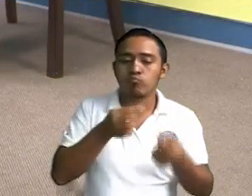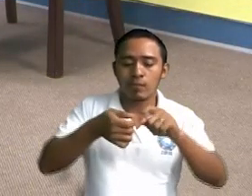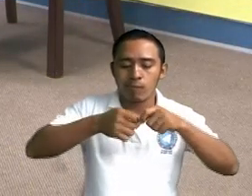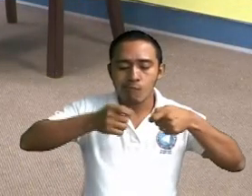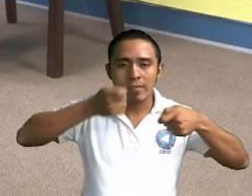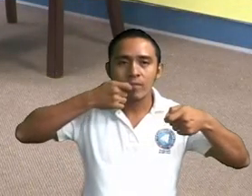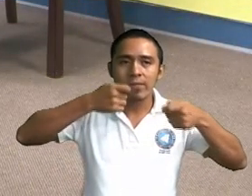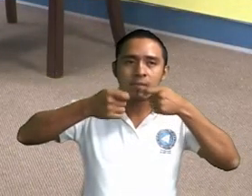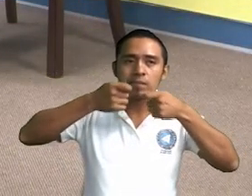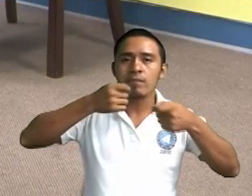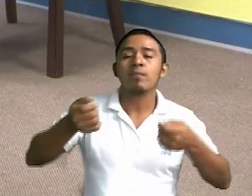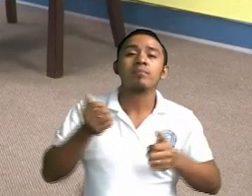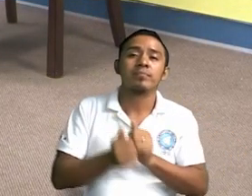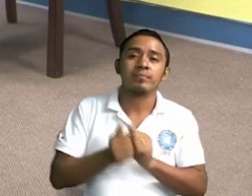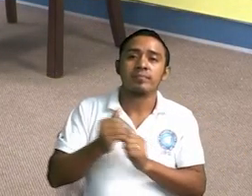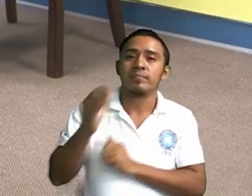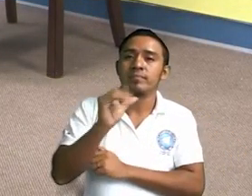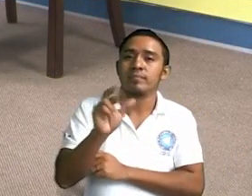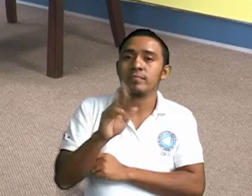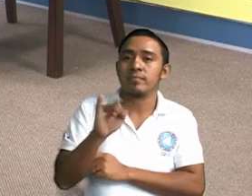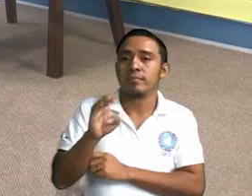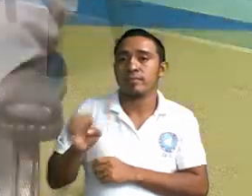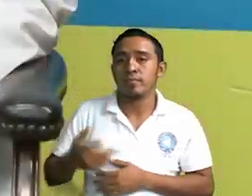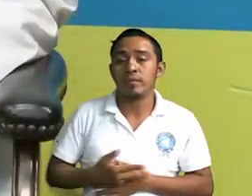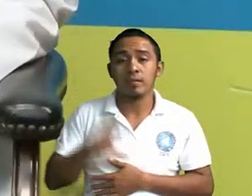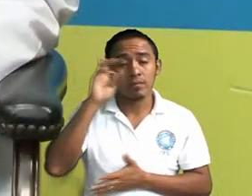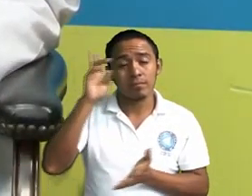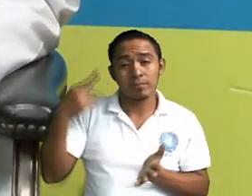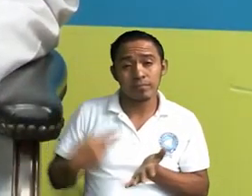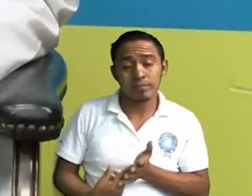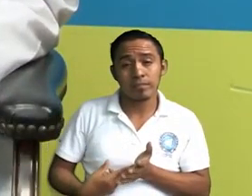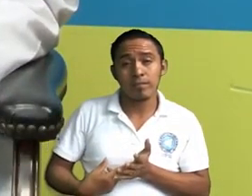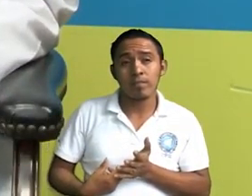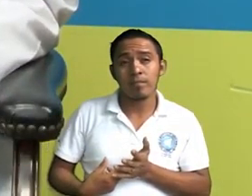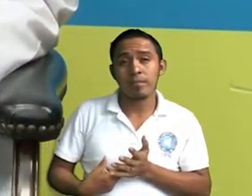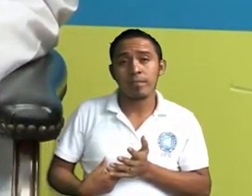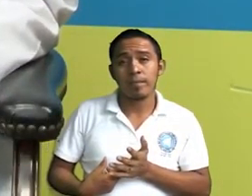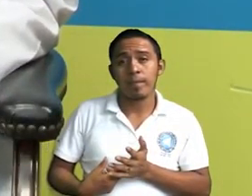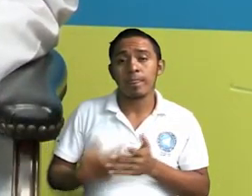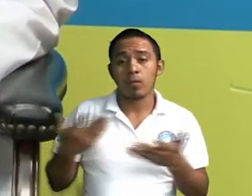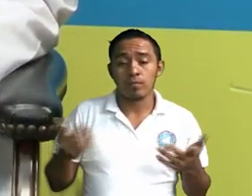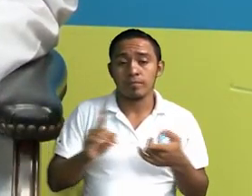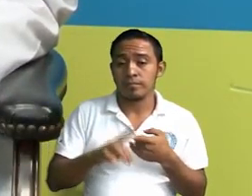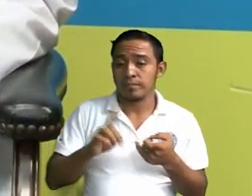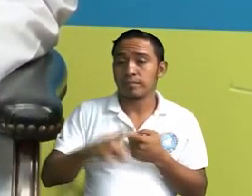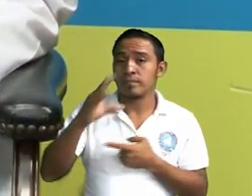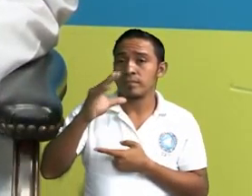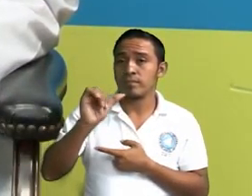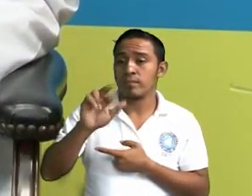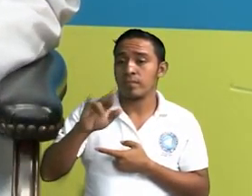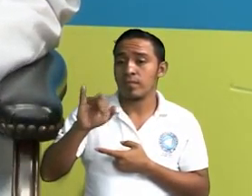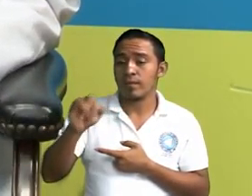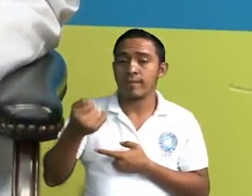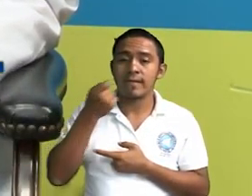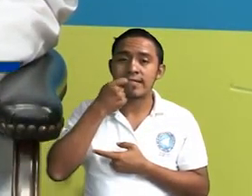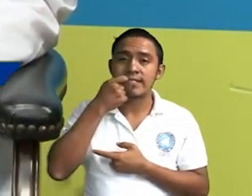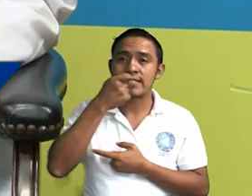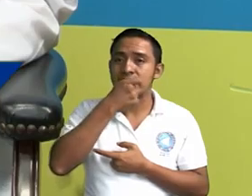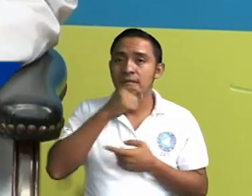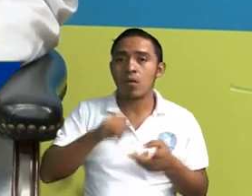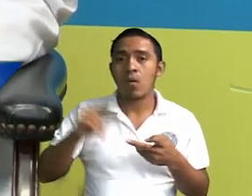se origina también la calle así que recordemos que además de la calle los dulces van a crear otra